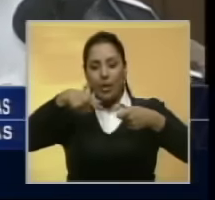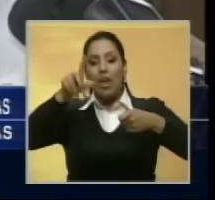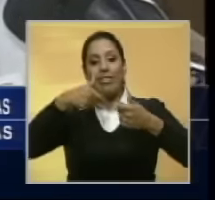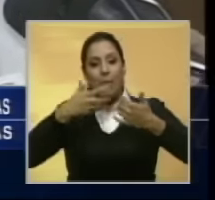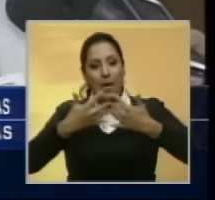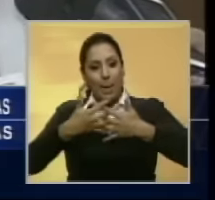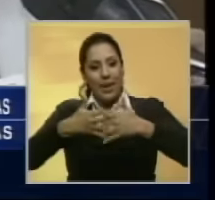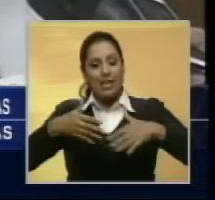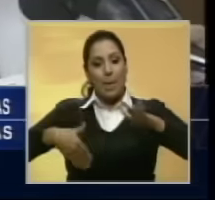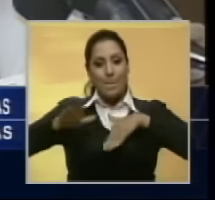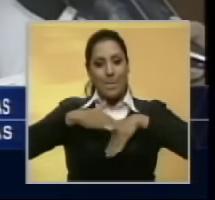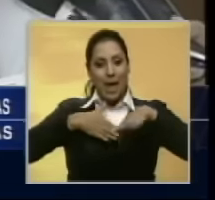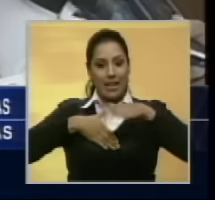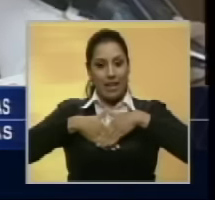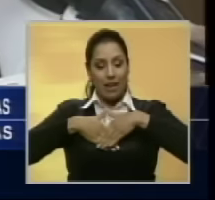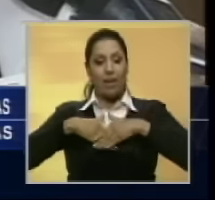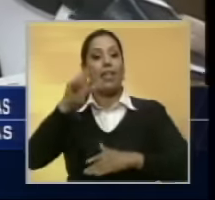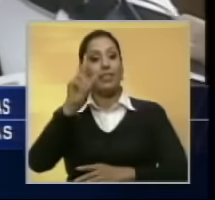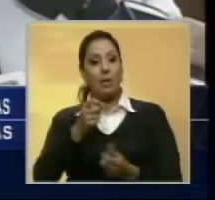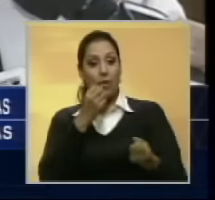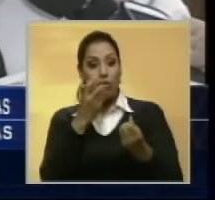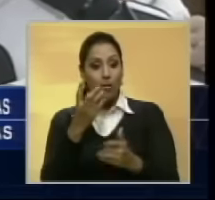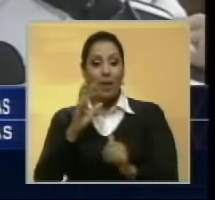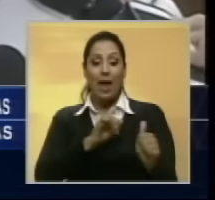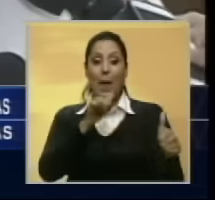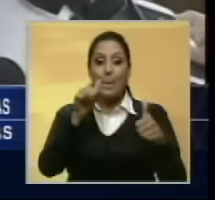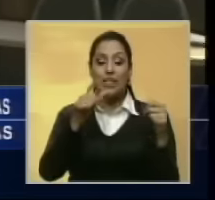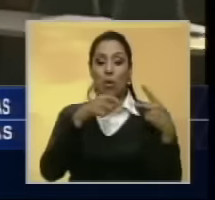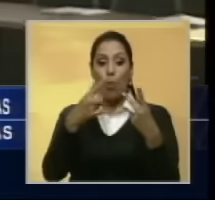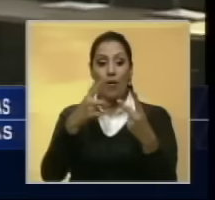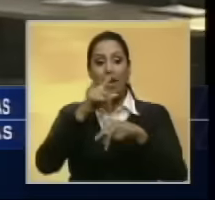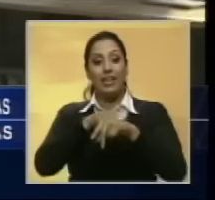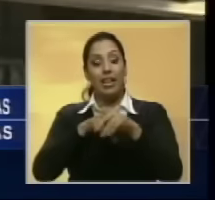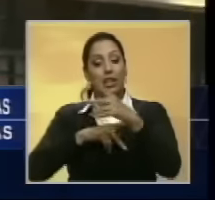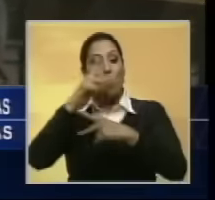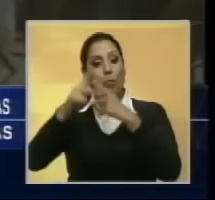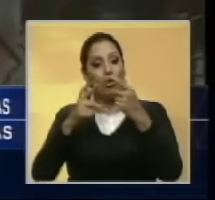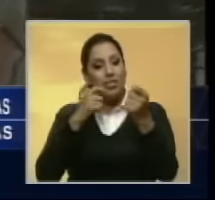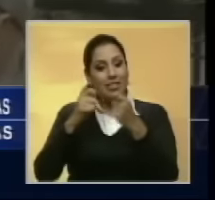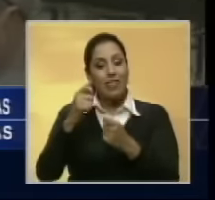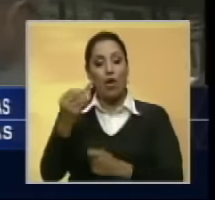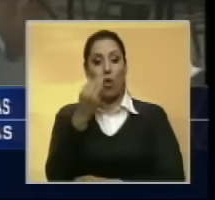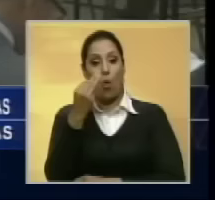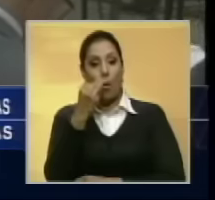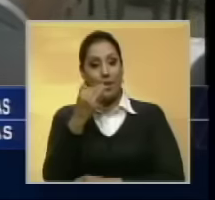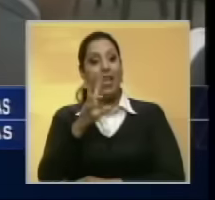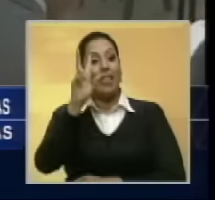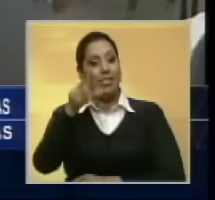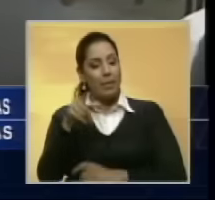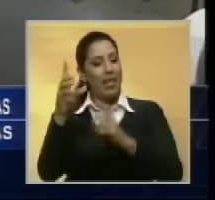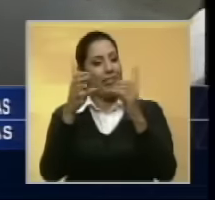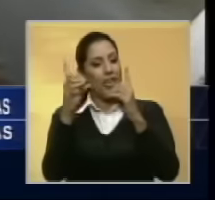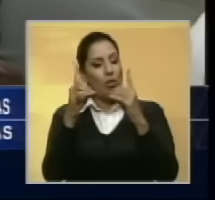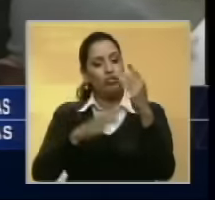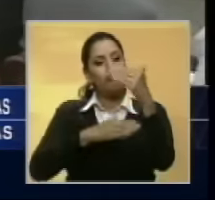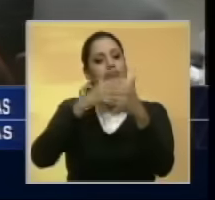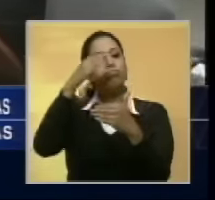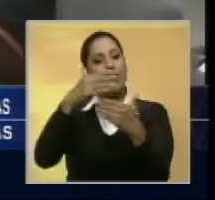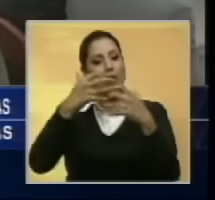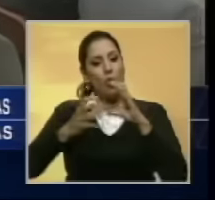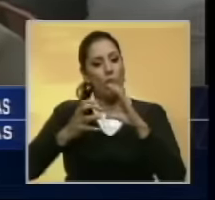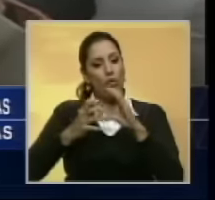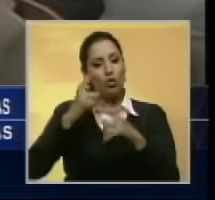de pañales Guayuco. Señaló que se iniciará una nueva fase del proceso de distribución de alimentos y que se discutió el avance de los